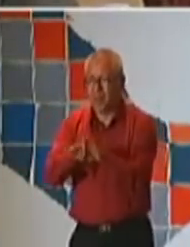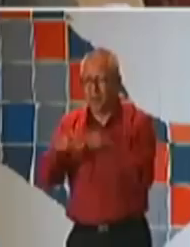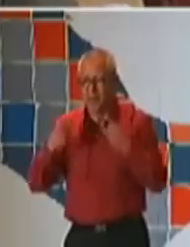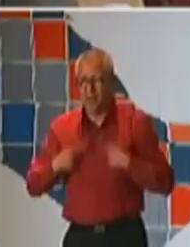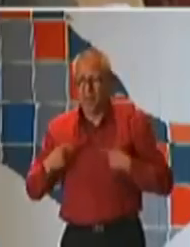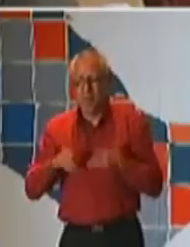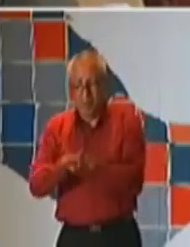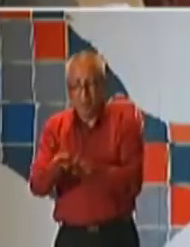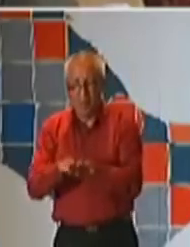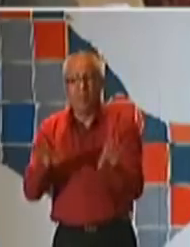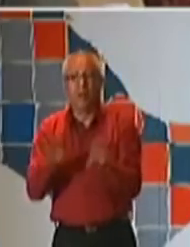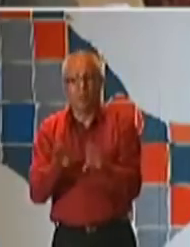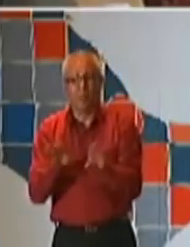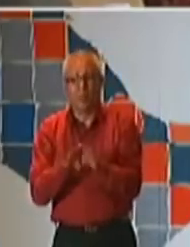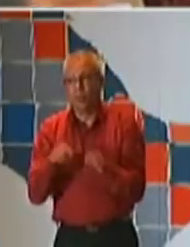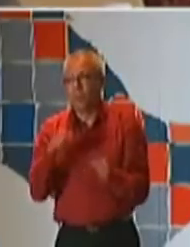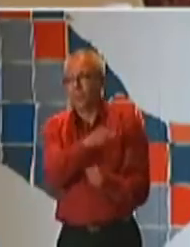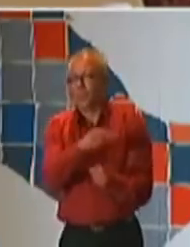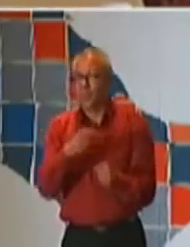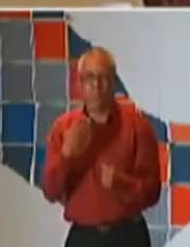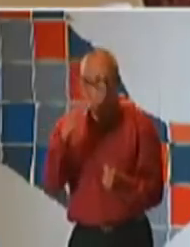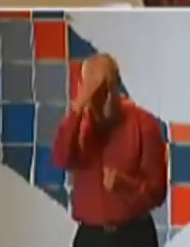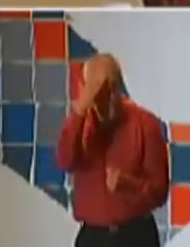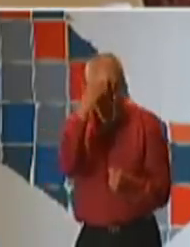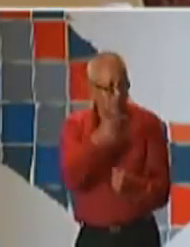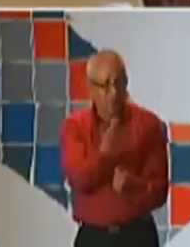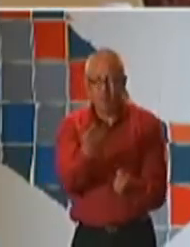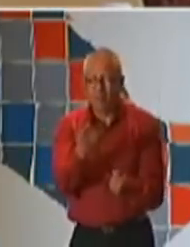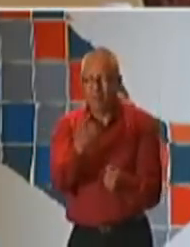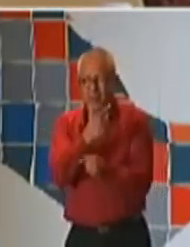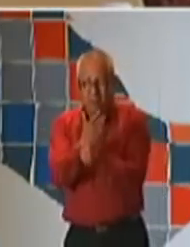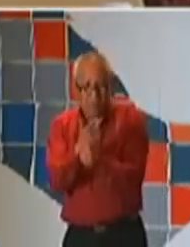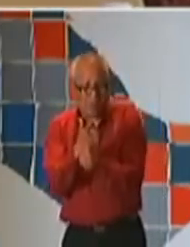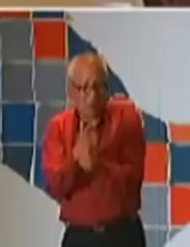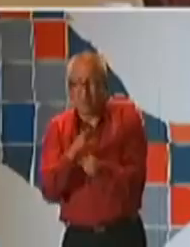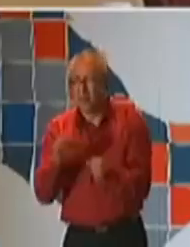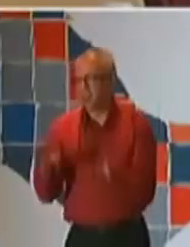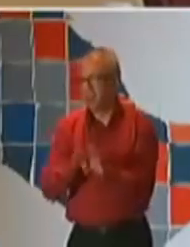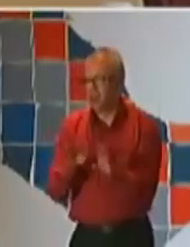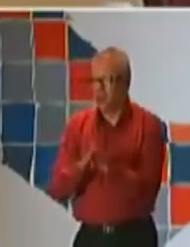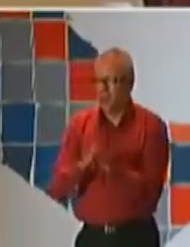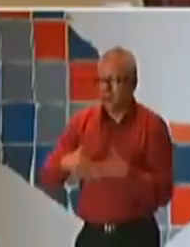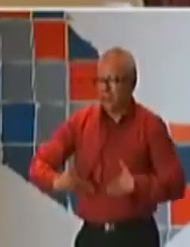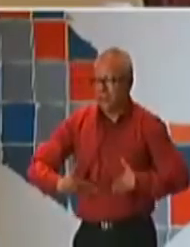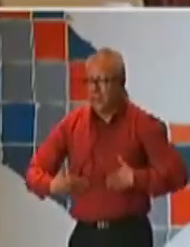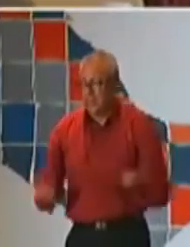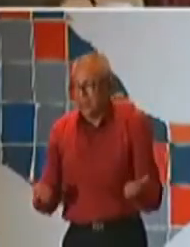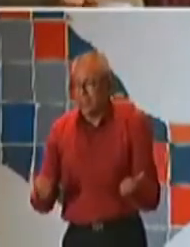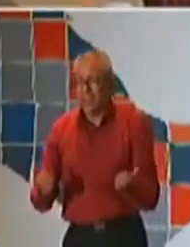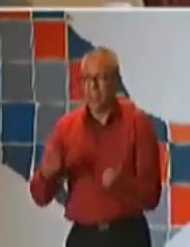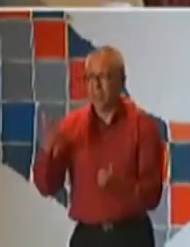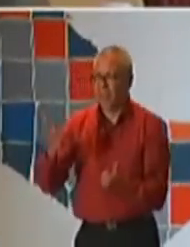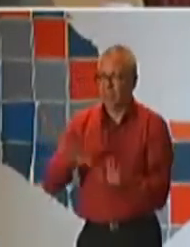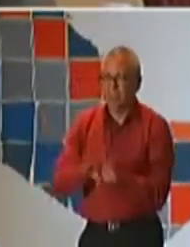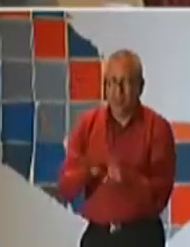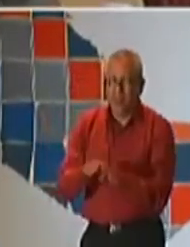más fervorosos partidarios Abogados del salario de hambre el horario de goma